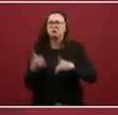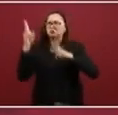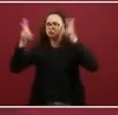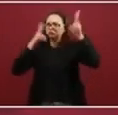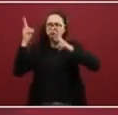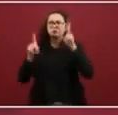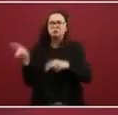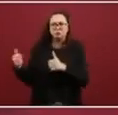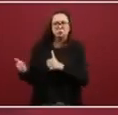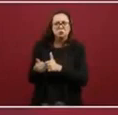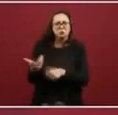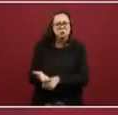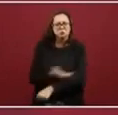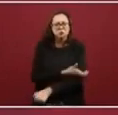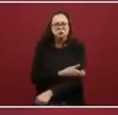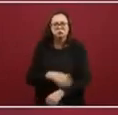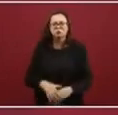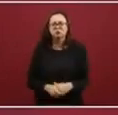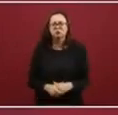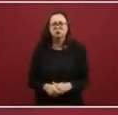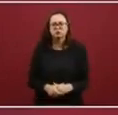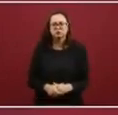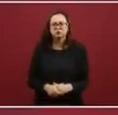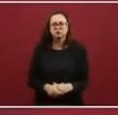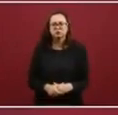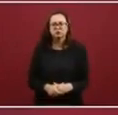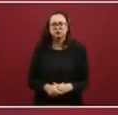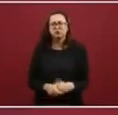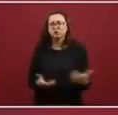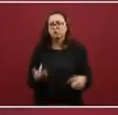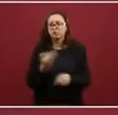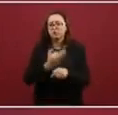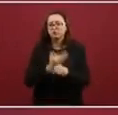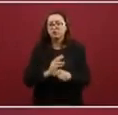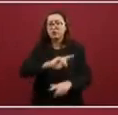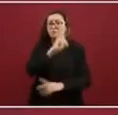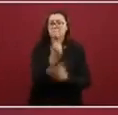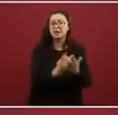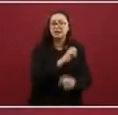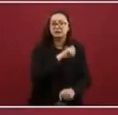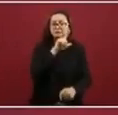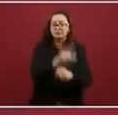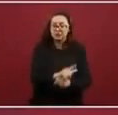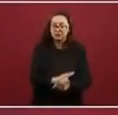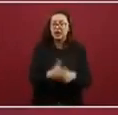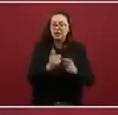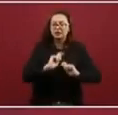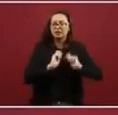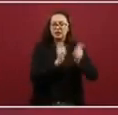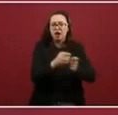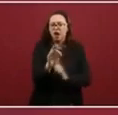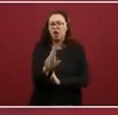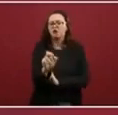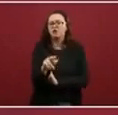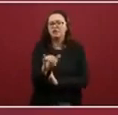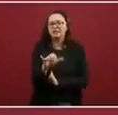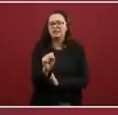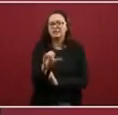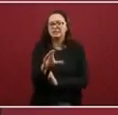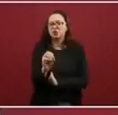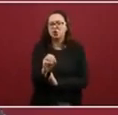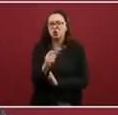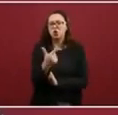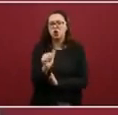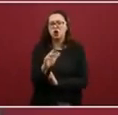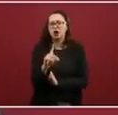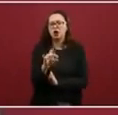El nombramiento de Francisco Garduño es para este programa o plan especial, que tiene que ver con lo que se deriva de los acuerdos